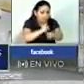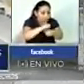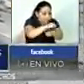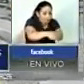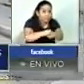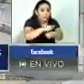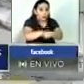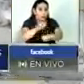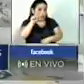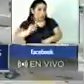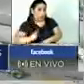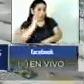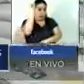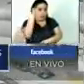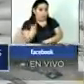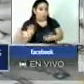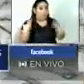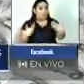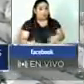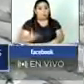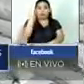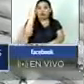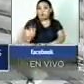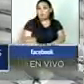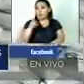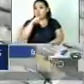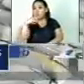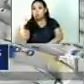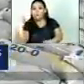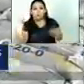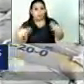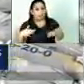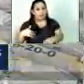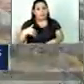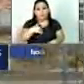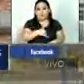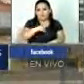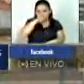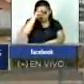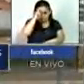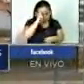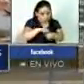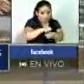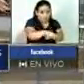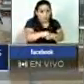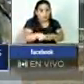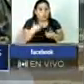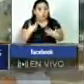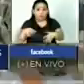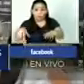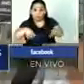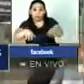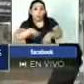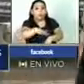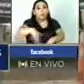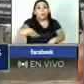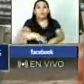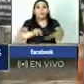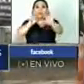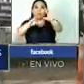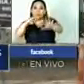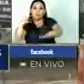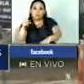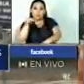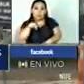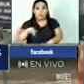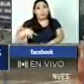En su primera etapa, durante 10 días, el Ministerio de Agricultura y Ganadería tendrá 70 puntos de distribución solo